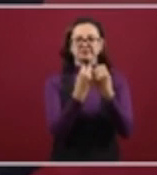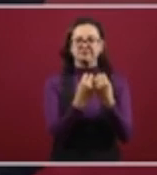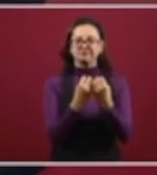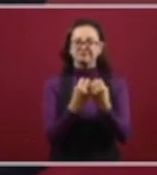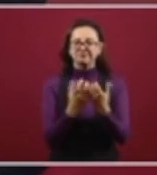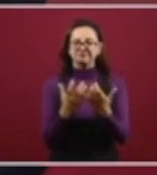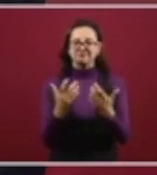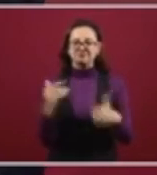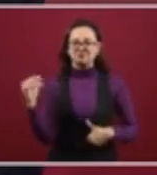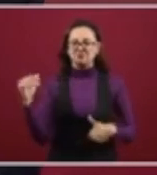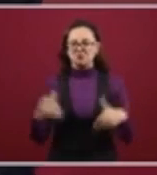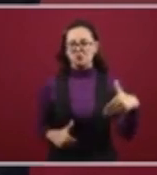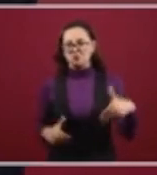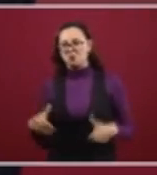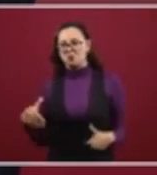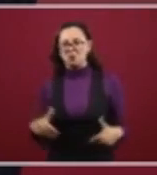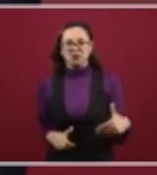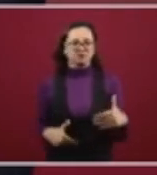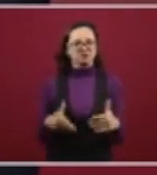no están